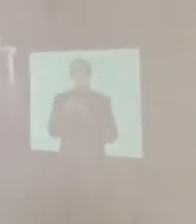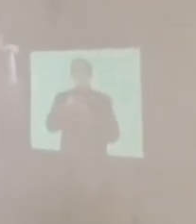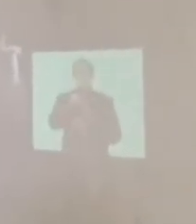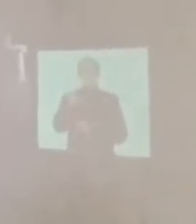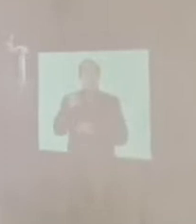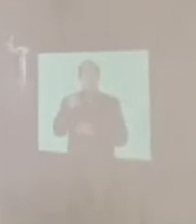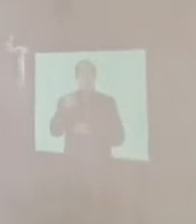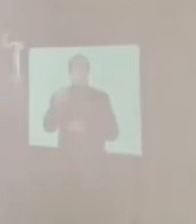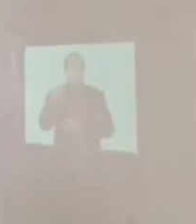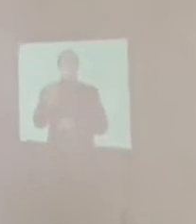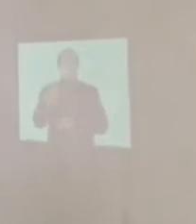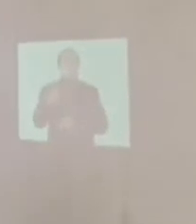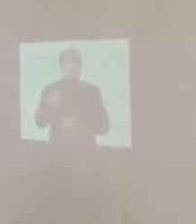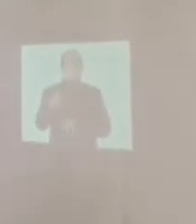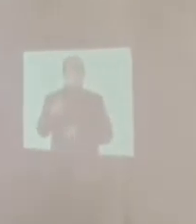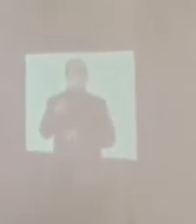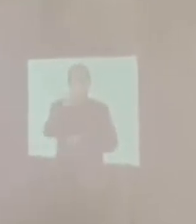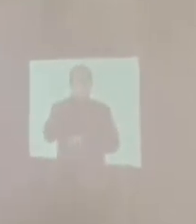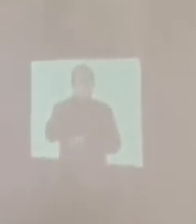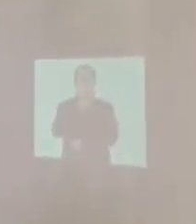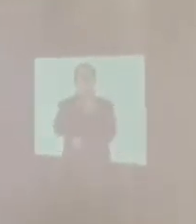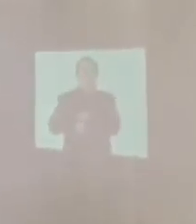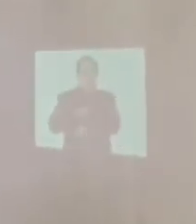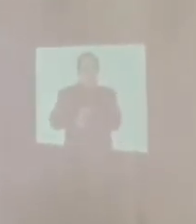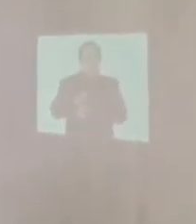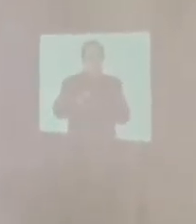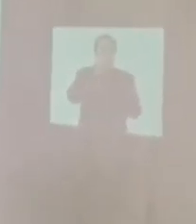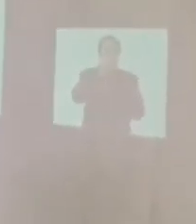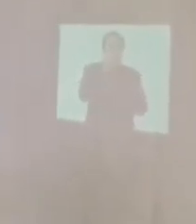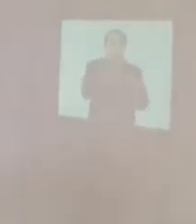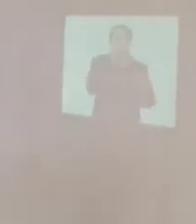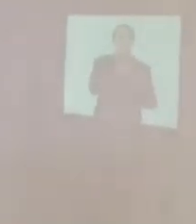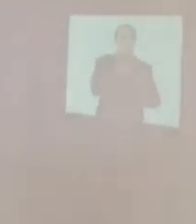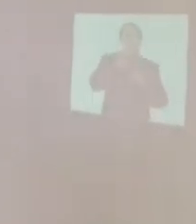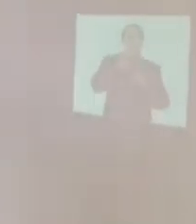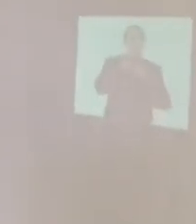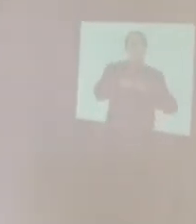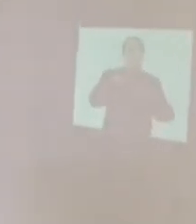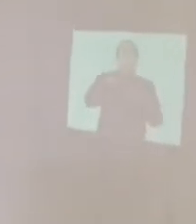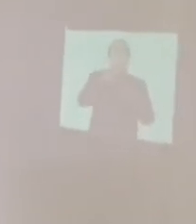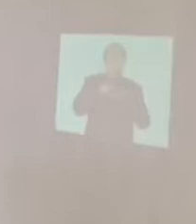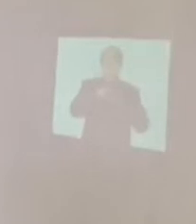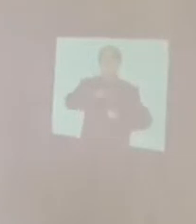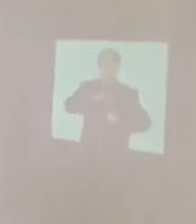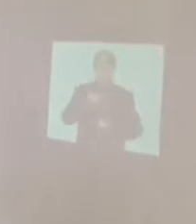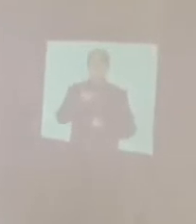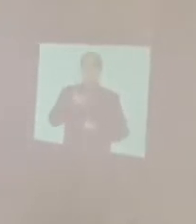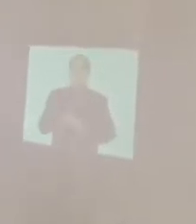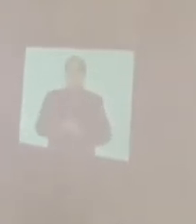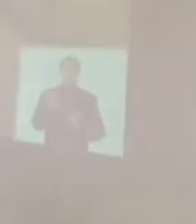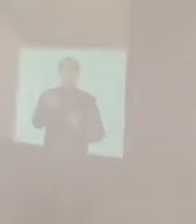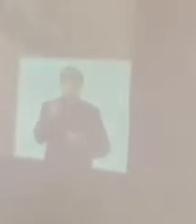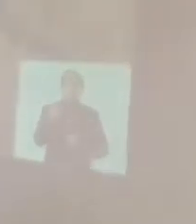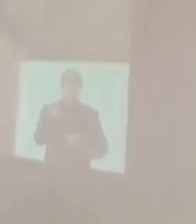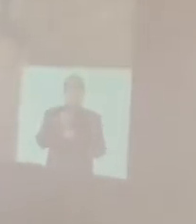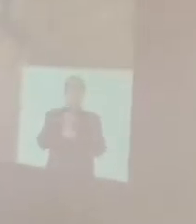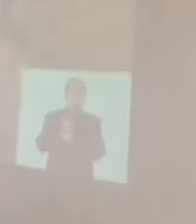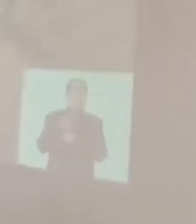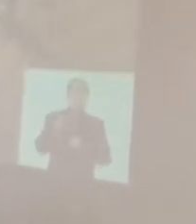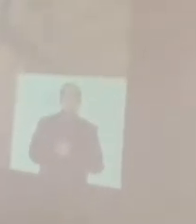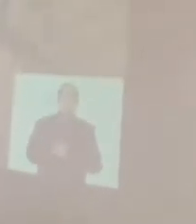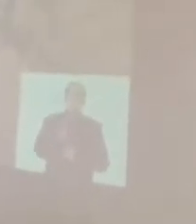y enviamos una iniciativa al Congreso para disminuir aún más. Tenemos licencia digital, tarjeta de circulación digital y acta de